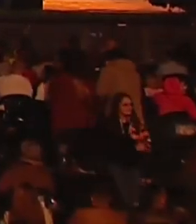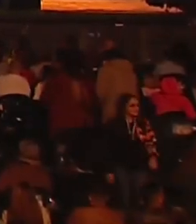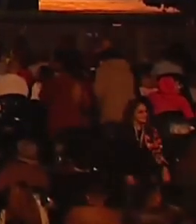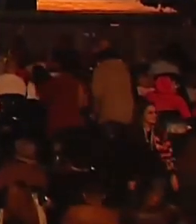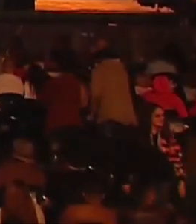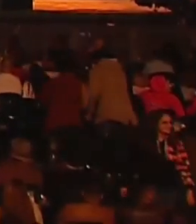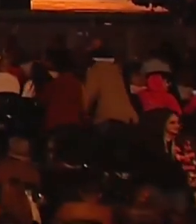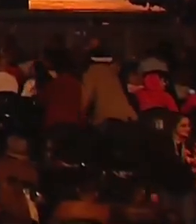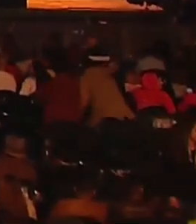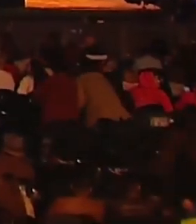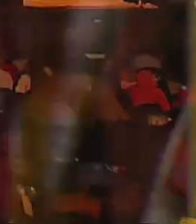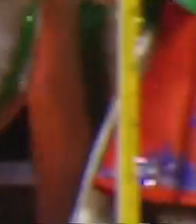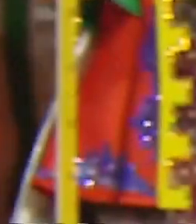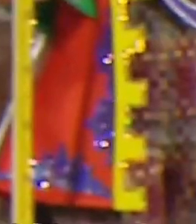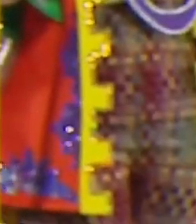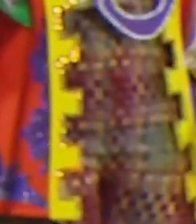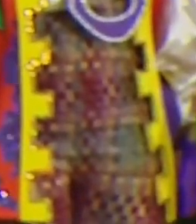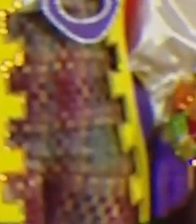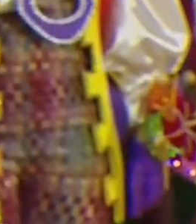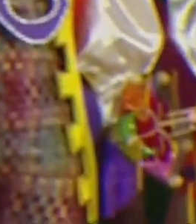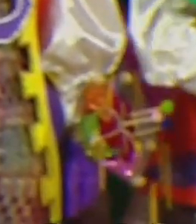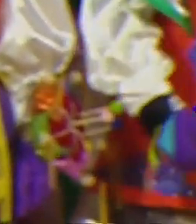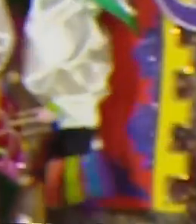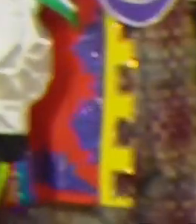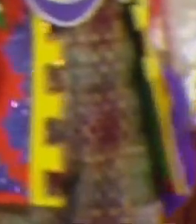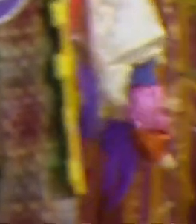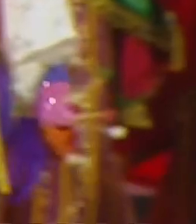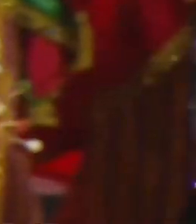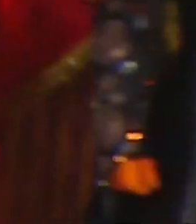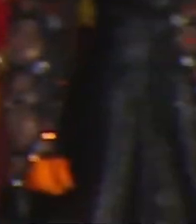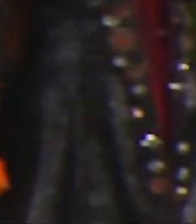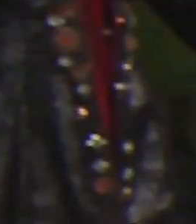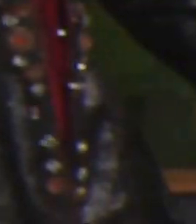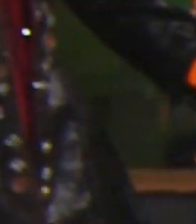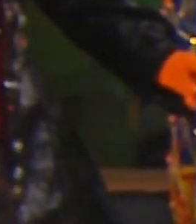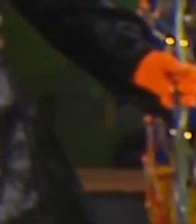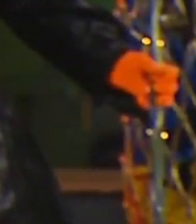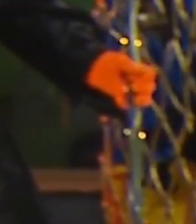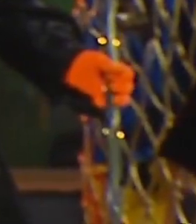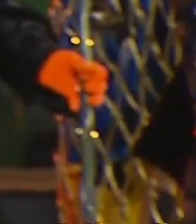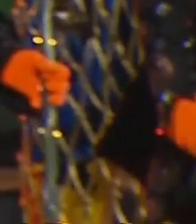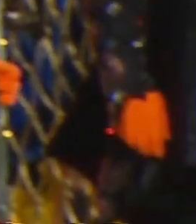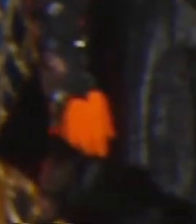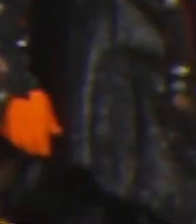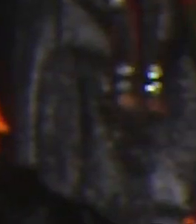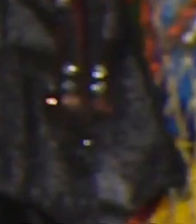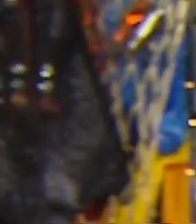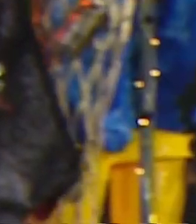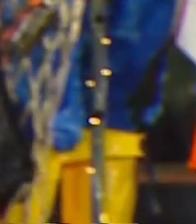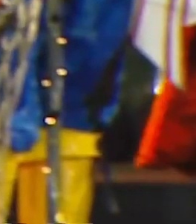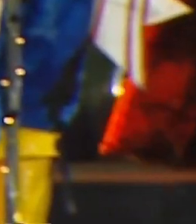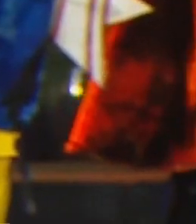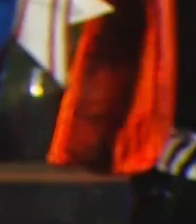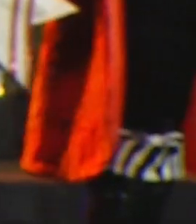Bueno, ya están los miembros del jurado, ya están las murgas participantes, ya están los premios de vestuario sobre el escenario. Pido